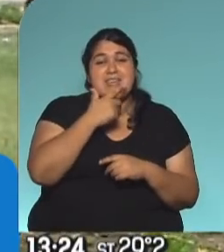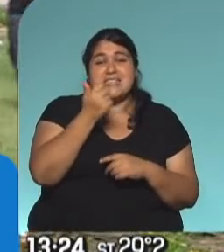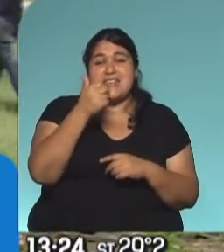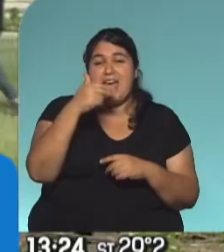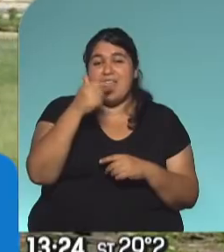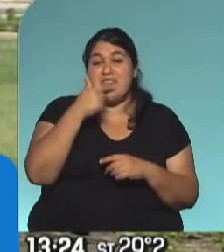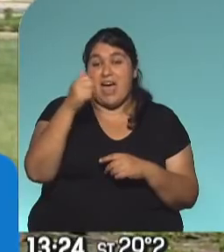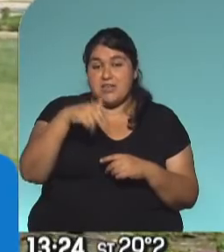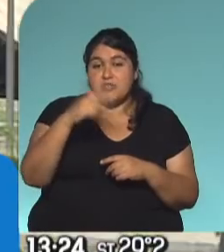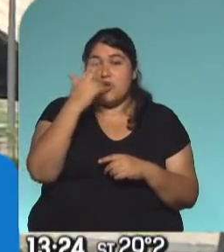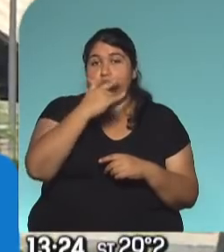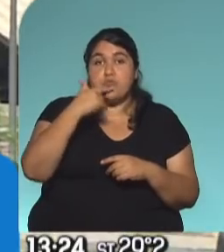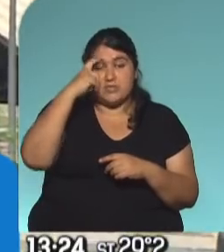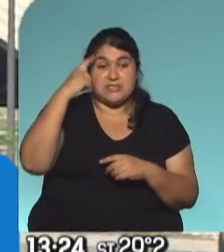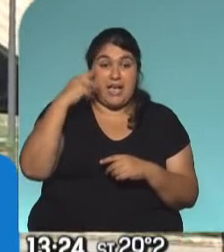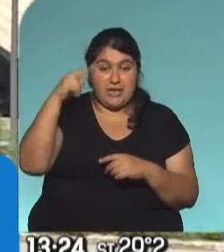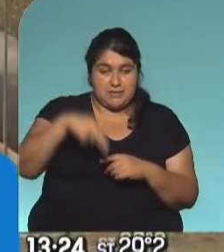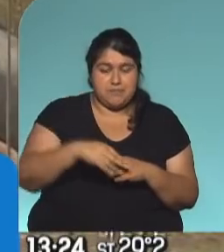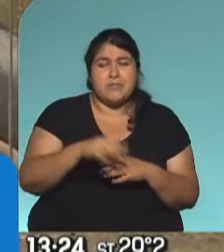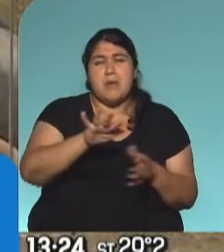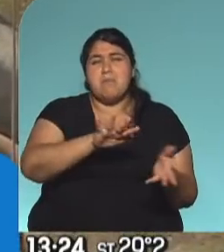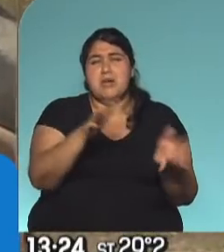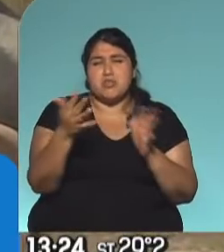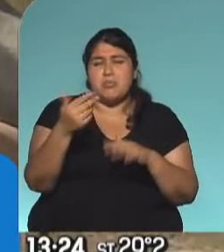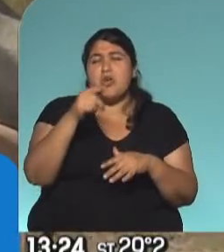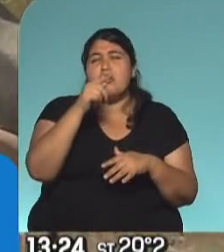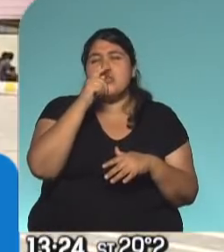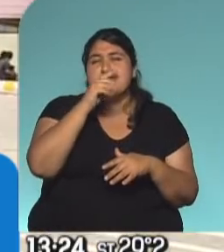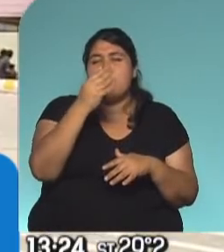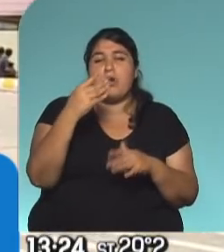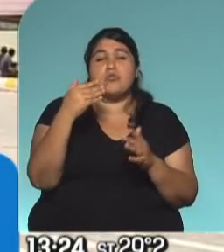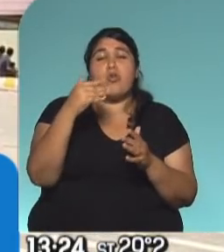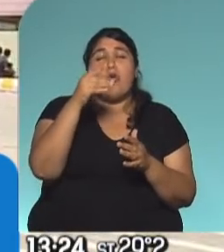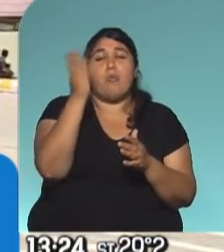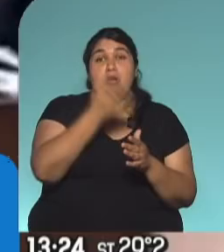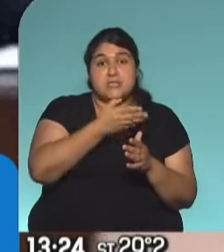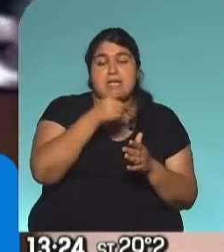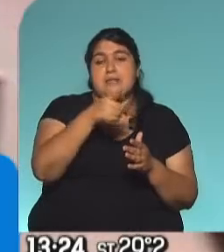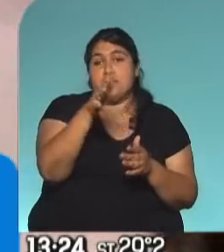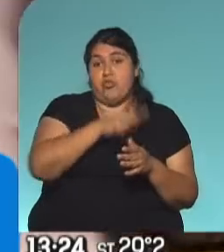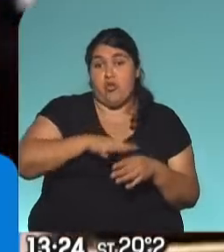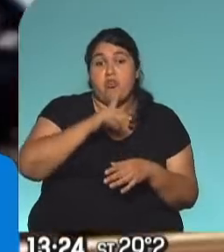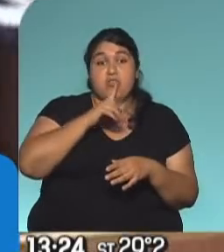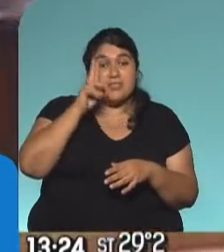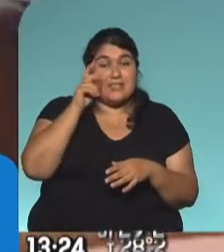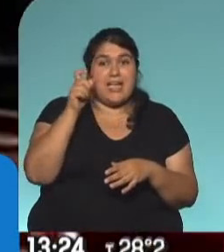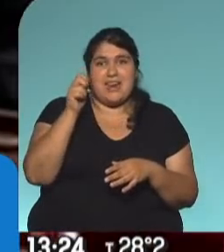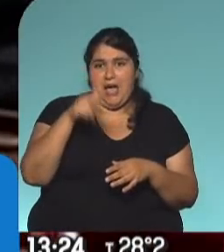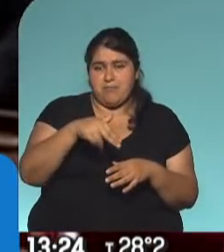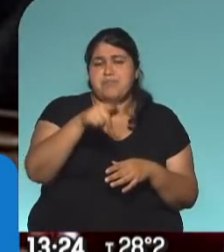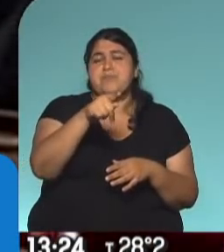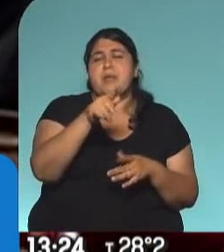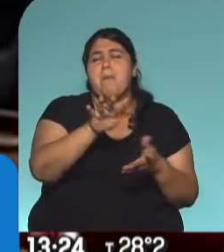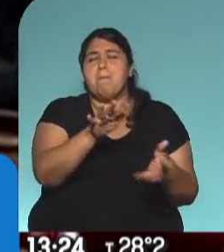mayoría chiita, alrededor del 54% de la población iraquí, le da a Teherán una fuerte influencia en su vecino,